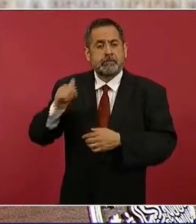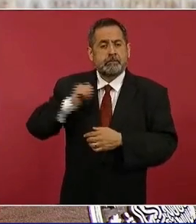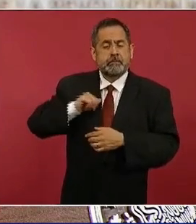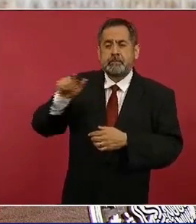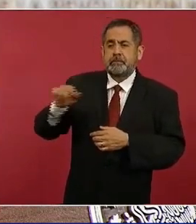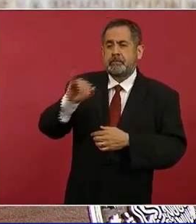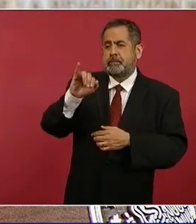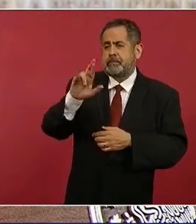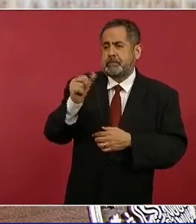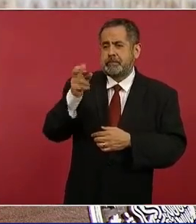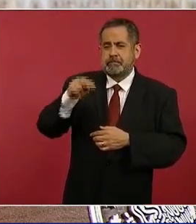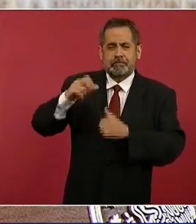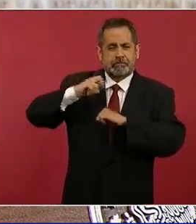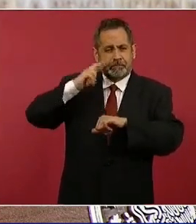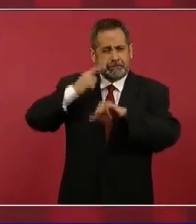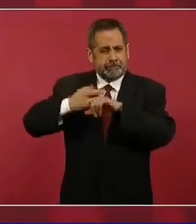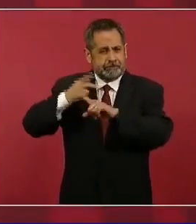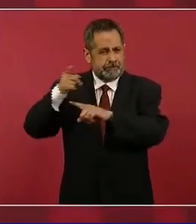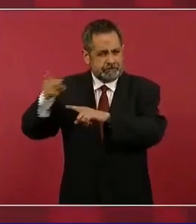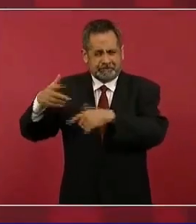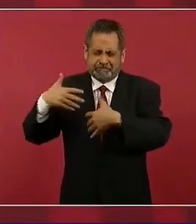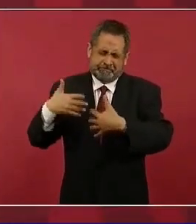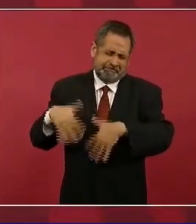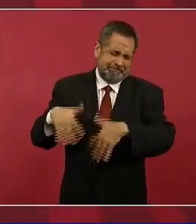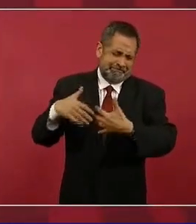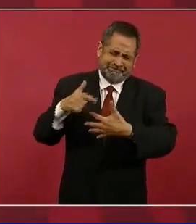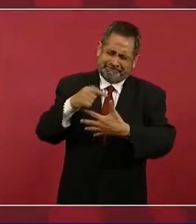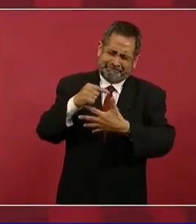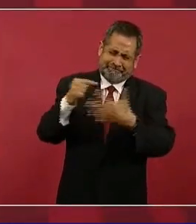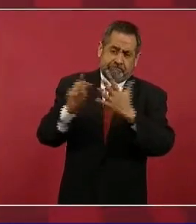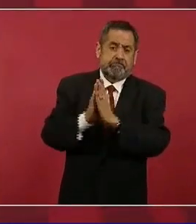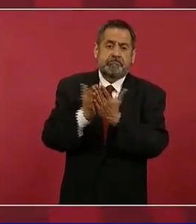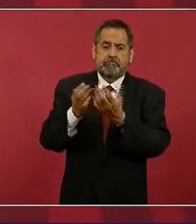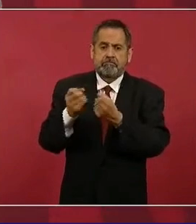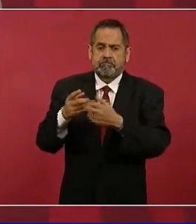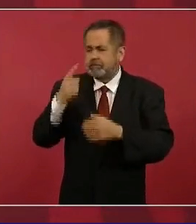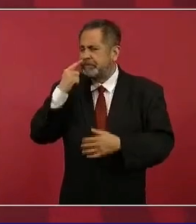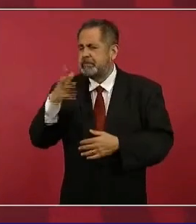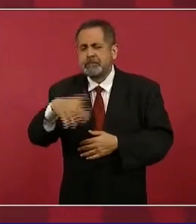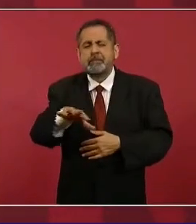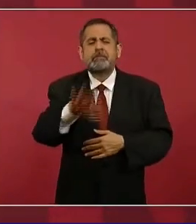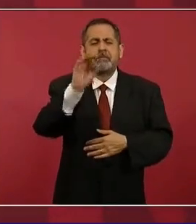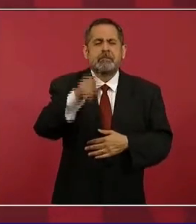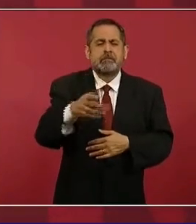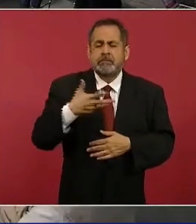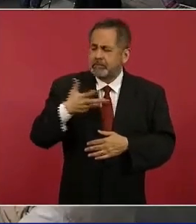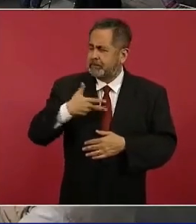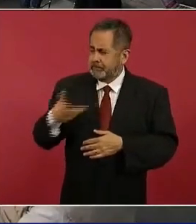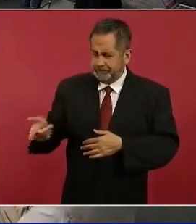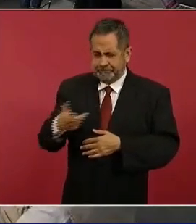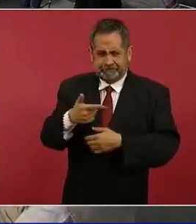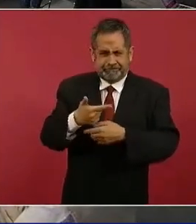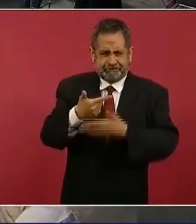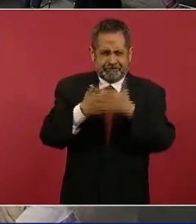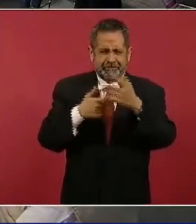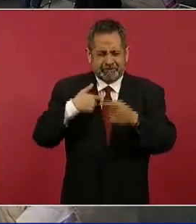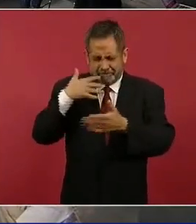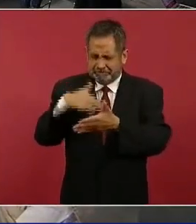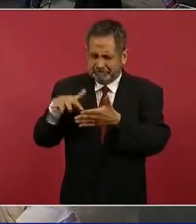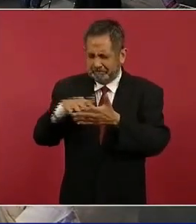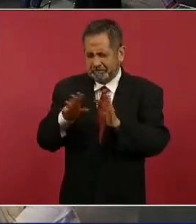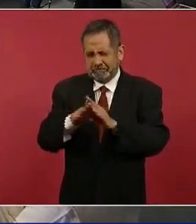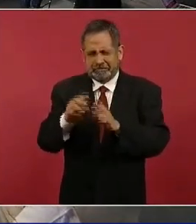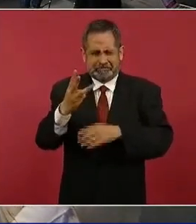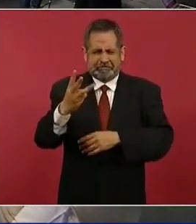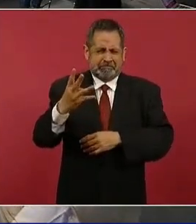Irán, tiene muchos libros muy buenos. A ver, ¿cuáles libros tiene? Yo he leído como 3